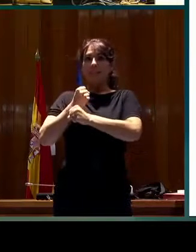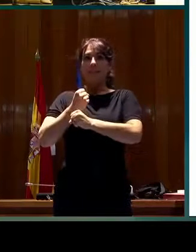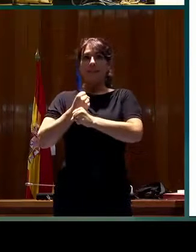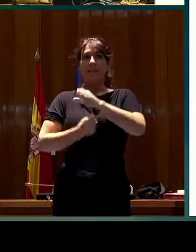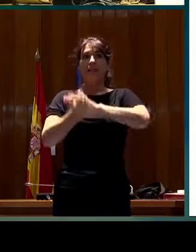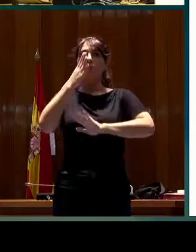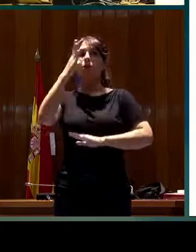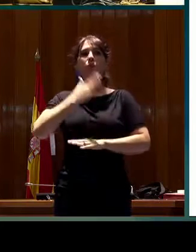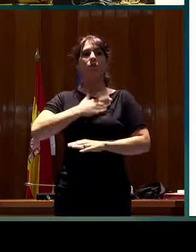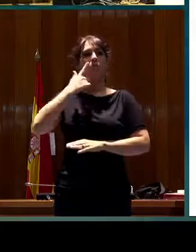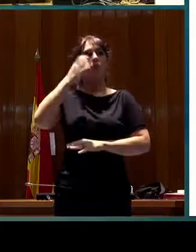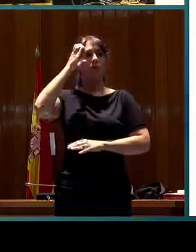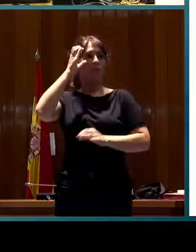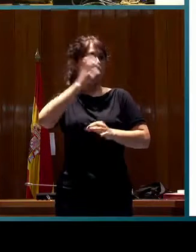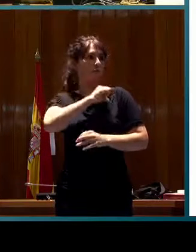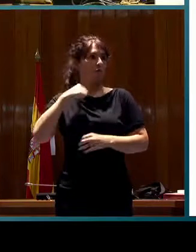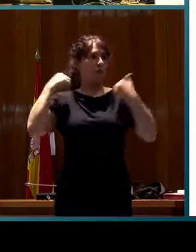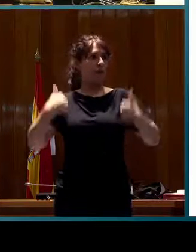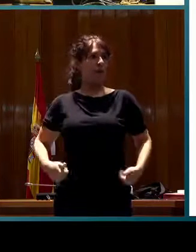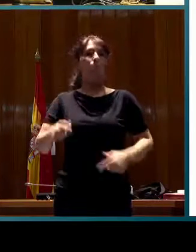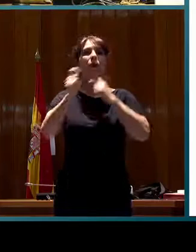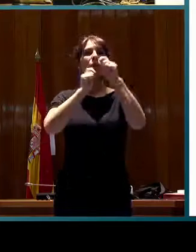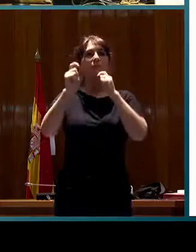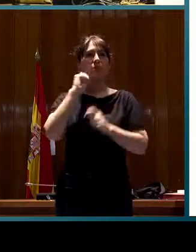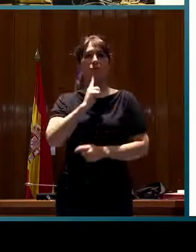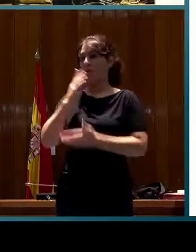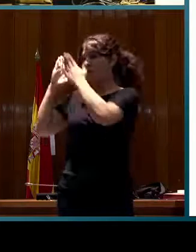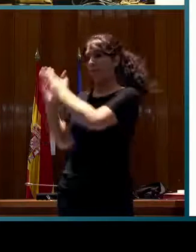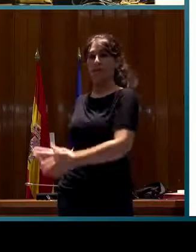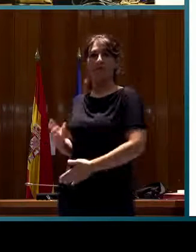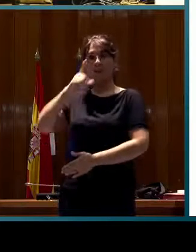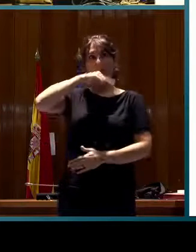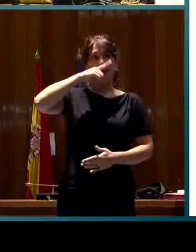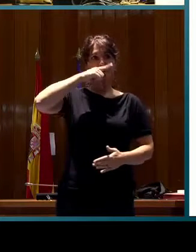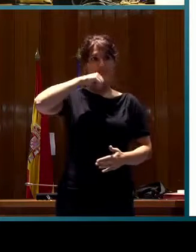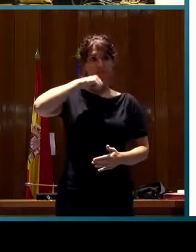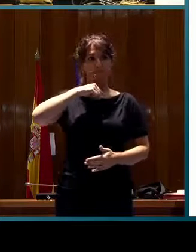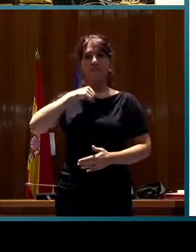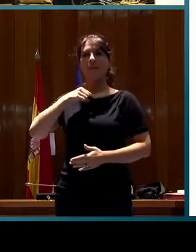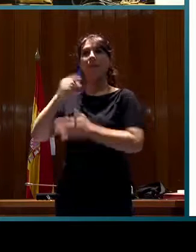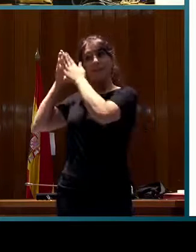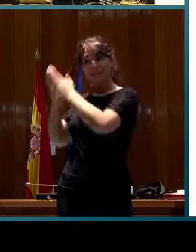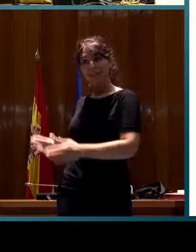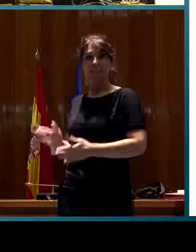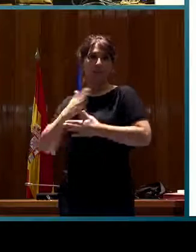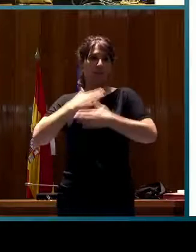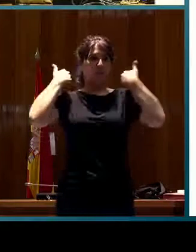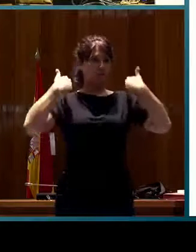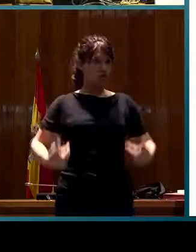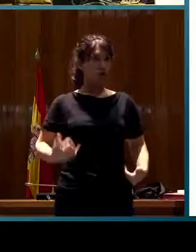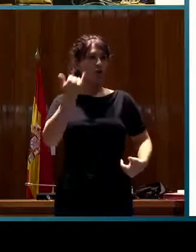observación personal de un periodista sordo que está aquí a mi lado, como han presentado el señor Guillem Carles, y de quien les habla Jordi